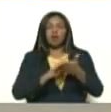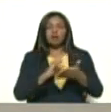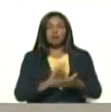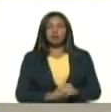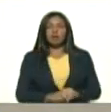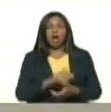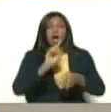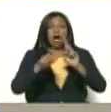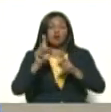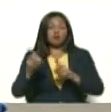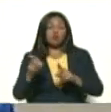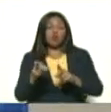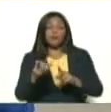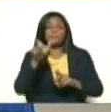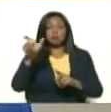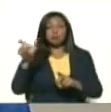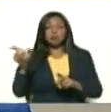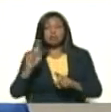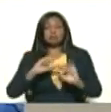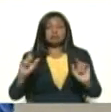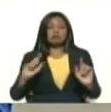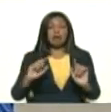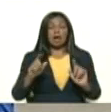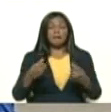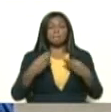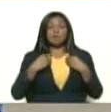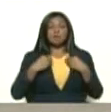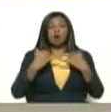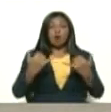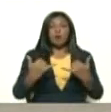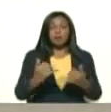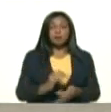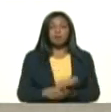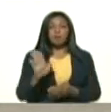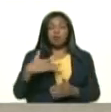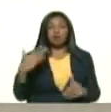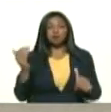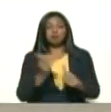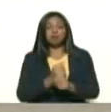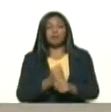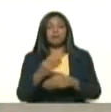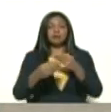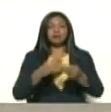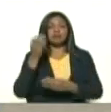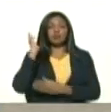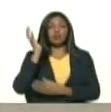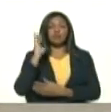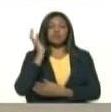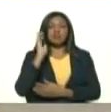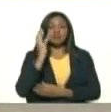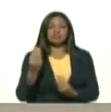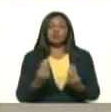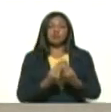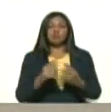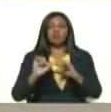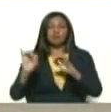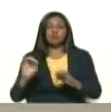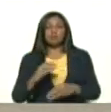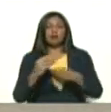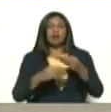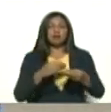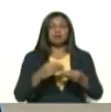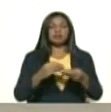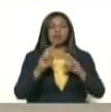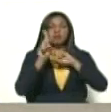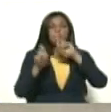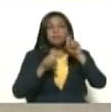vivos. Podemos contactarlos, hacer videoconferencias con ellos, hacerle una batería de